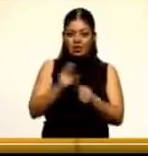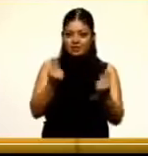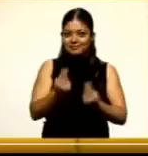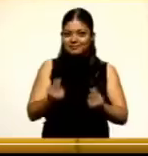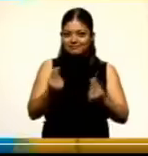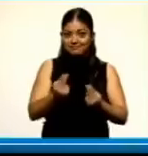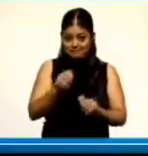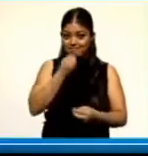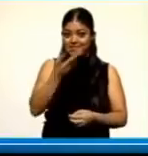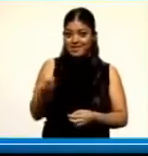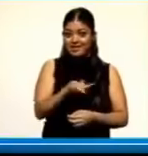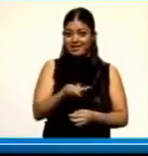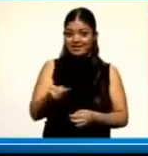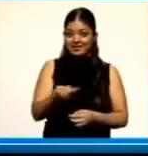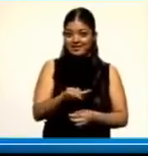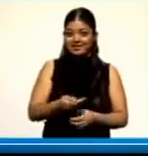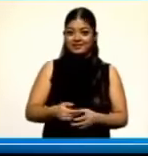divertidos?